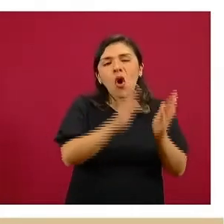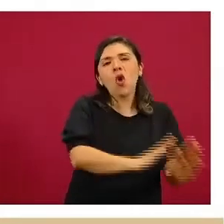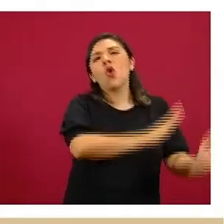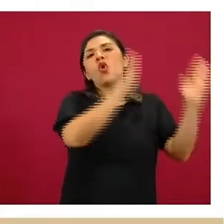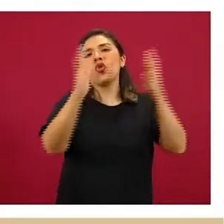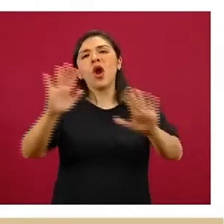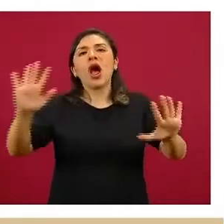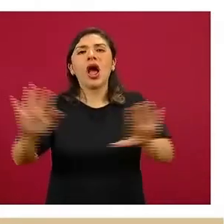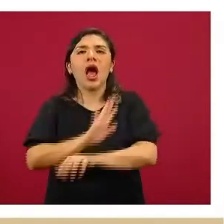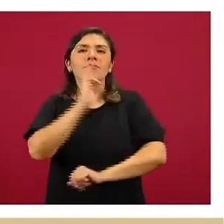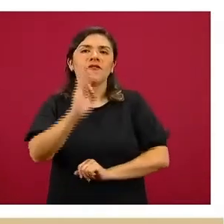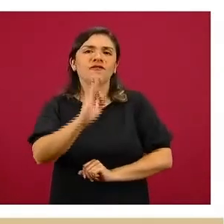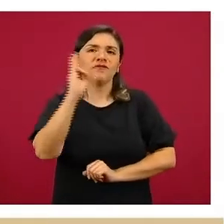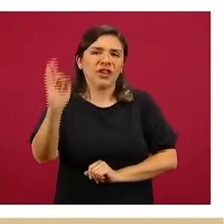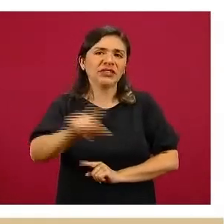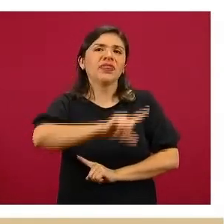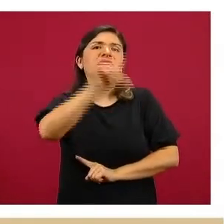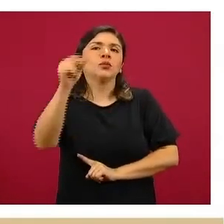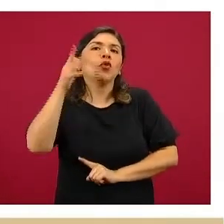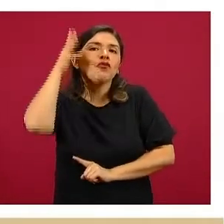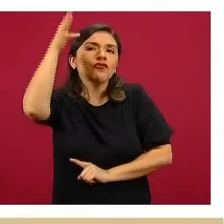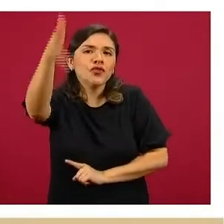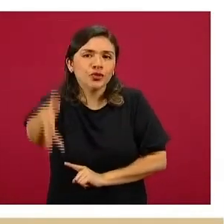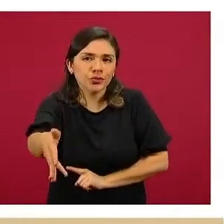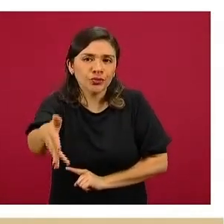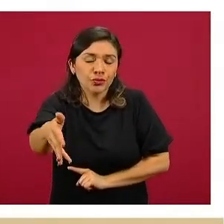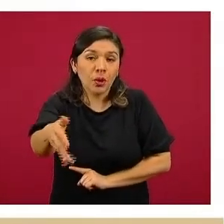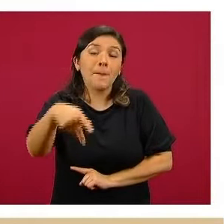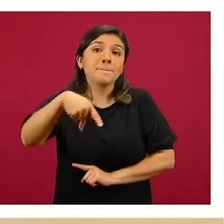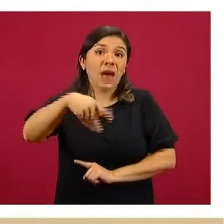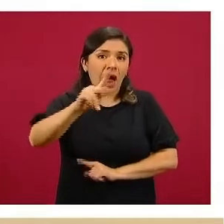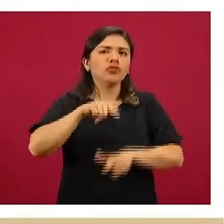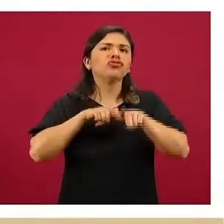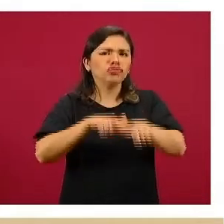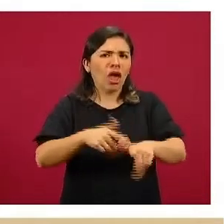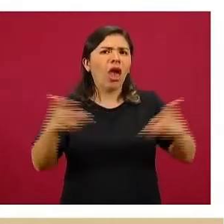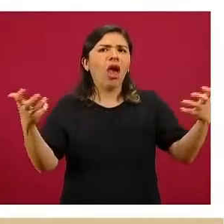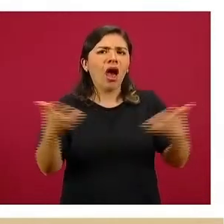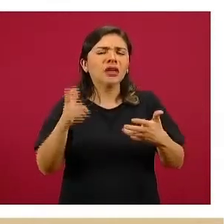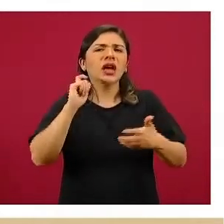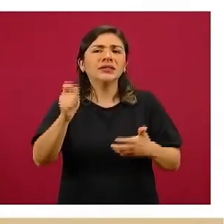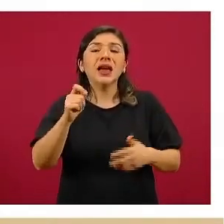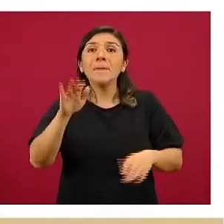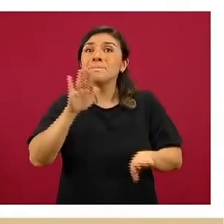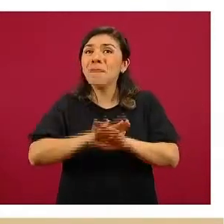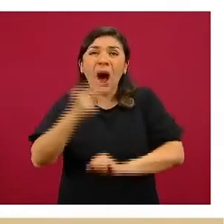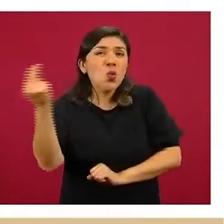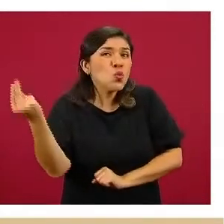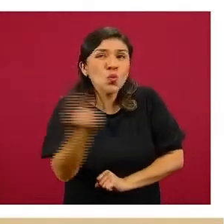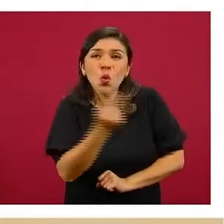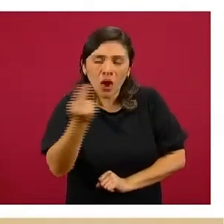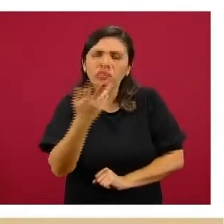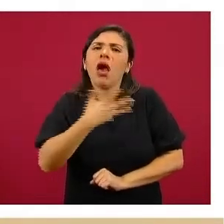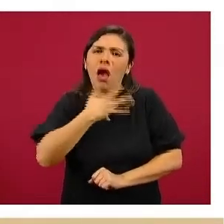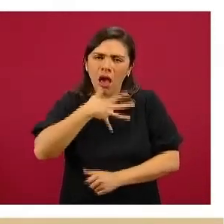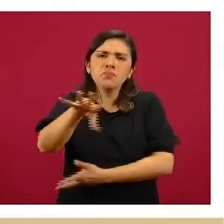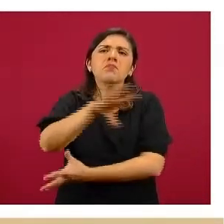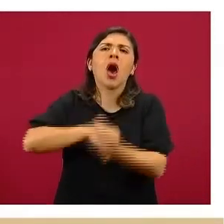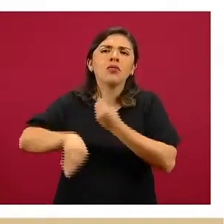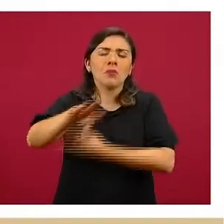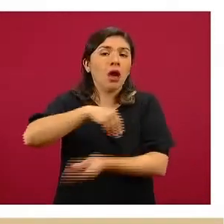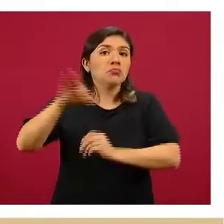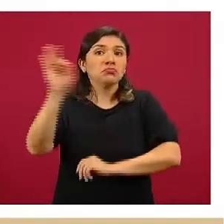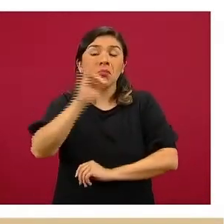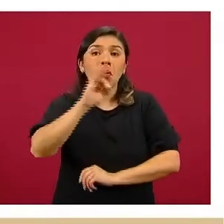programar en fechas futuras. Lo que sí se siguió haciendo fueron trasplantes urgentes, siempre estuvo vigente la posibilidad de